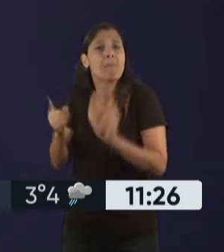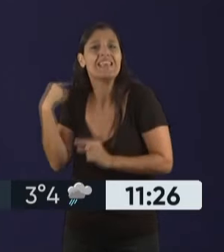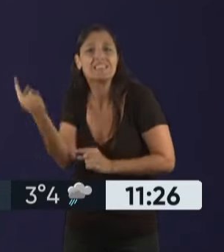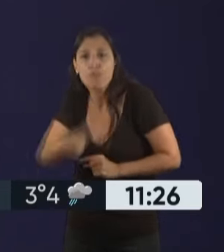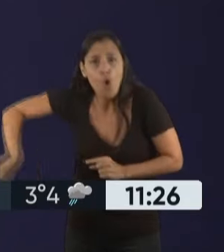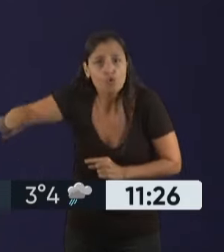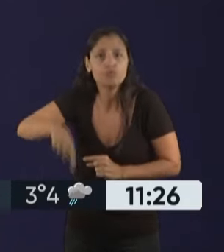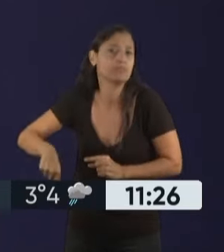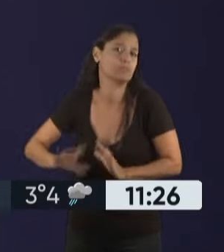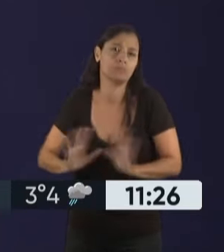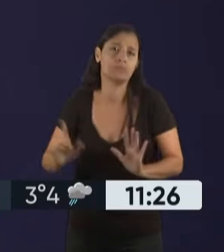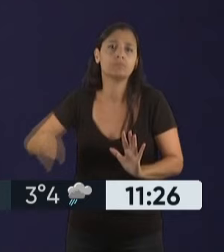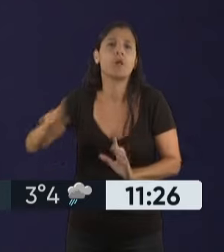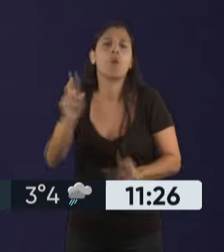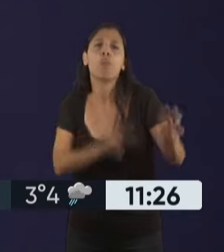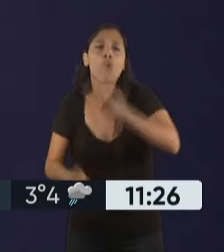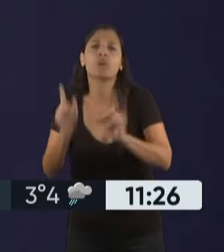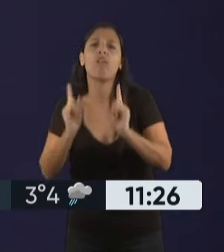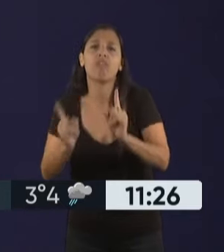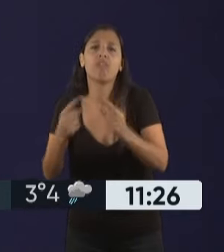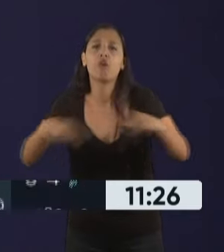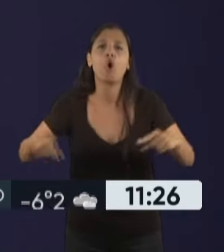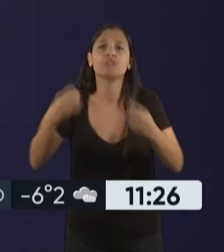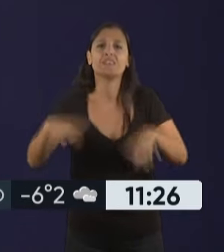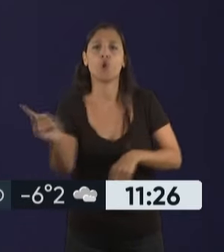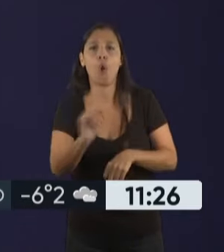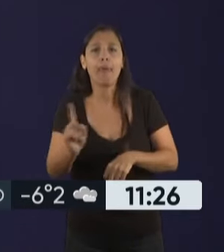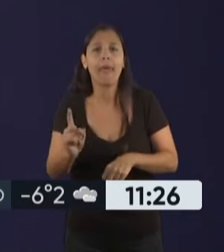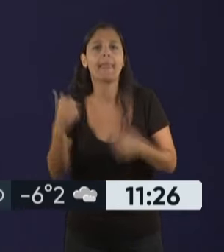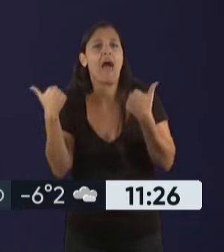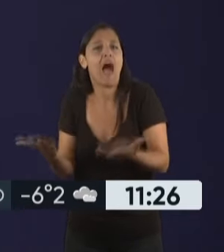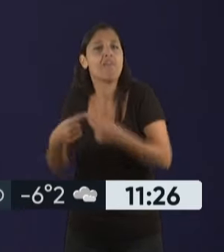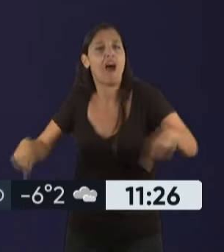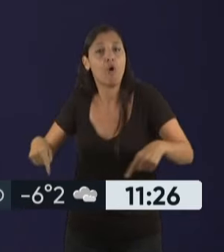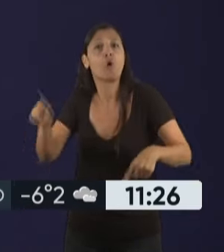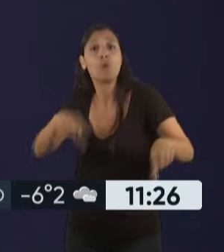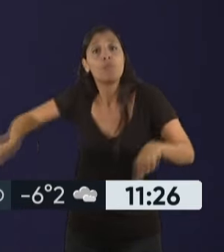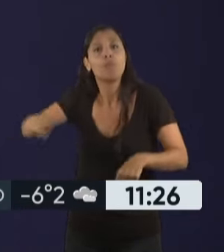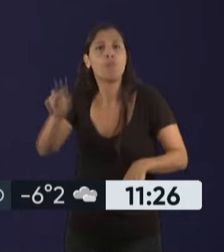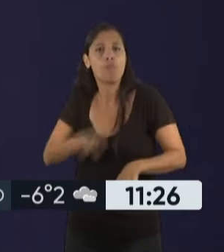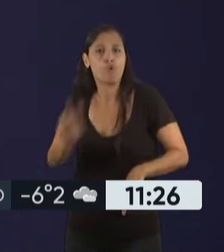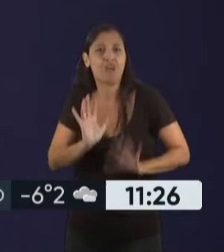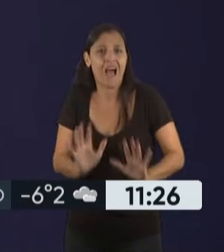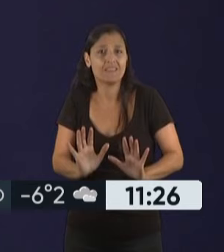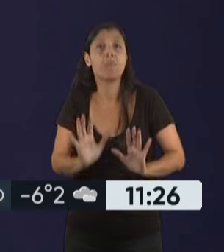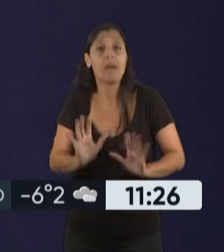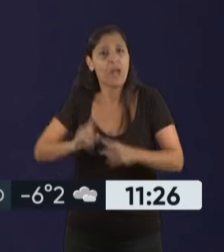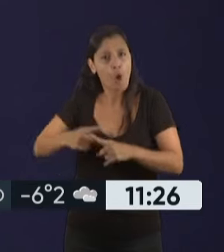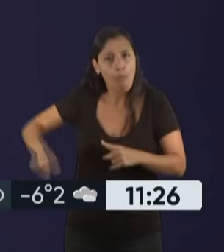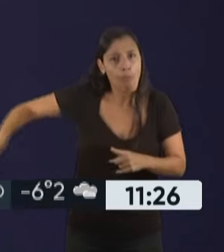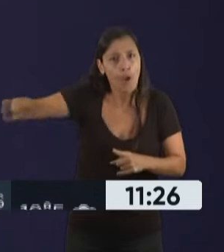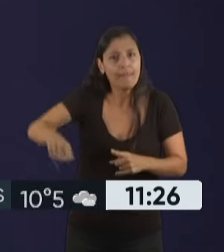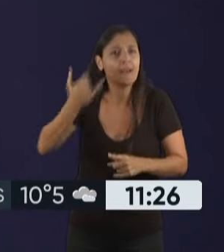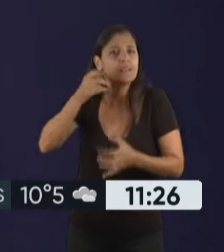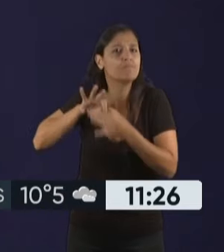con eso con con intentar sostener sus privilegios y te repito consideramos que es una política que quiere quedarse detenida en